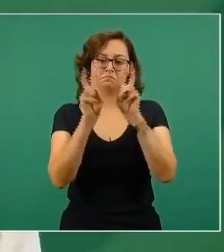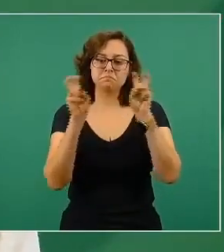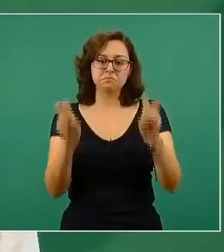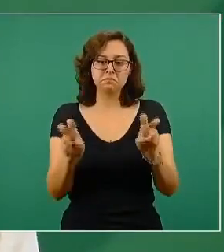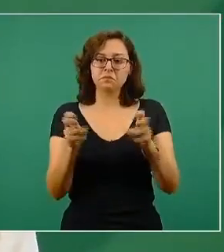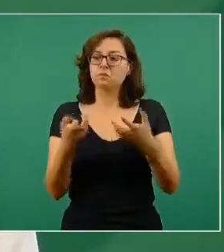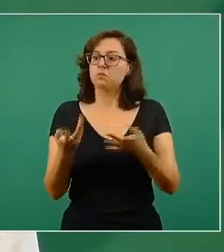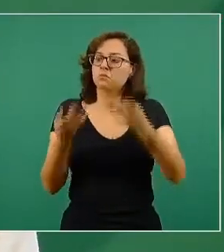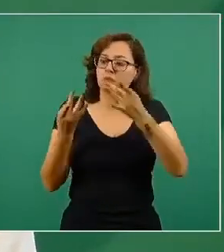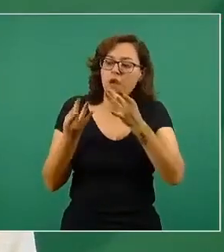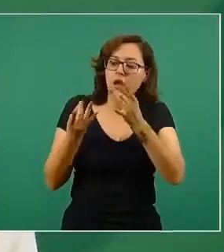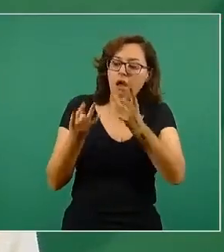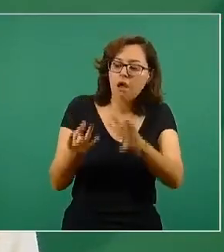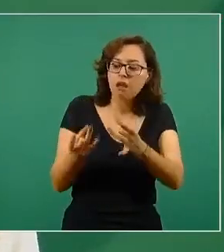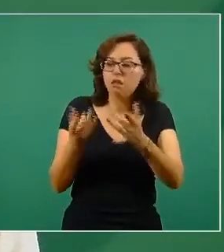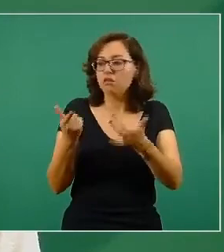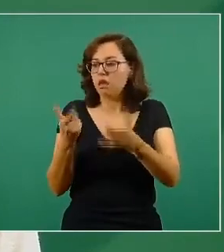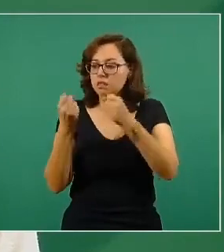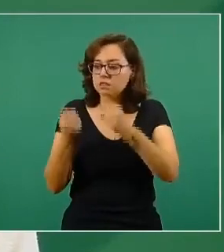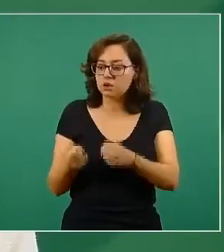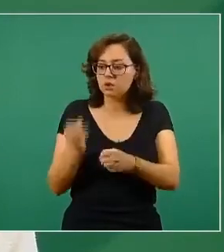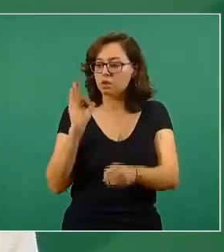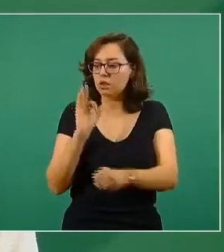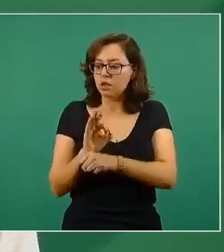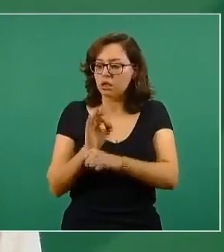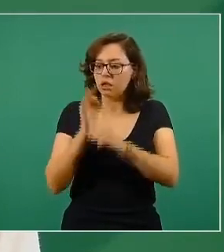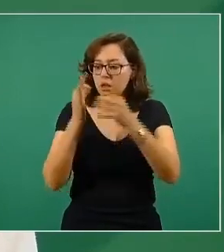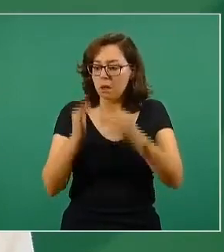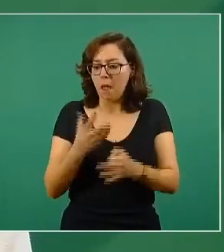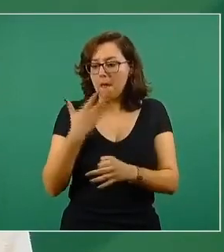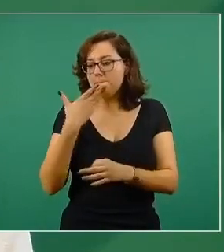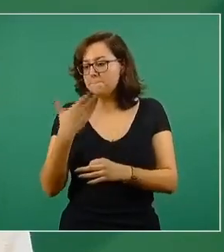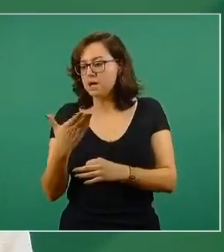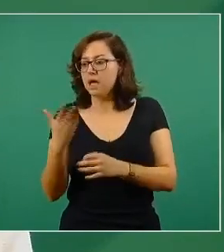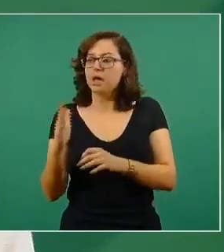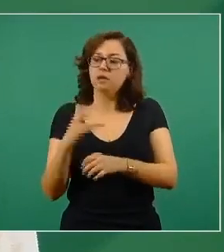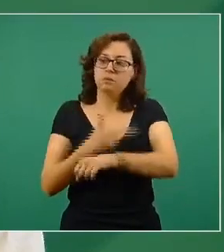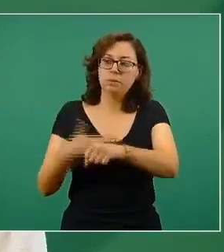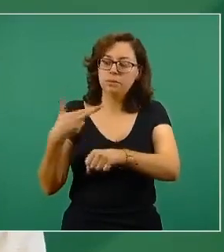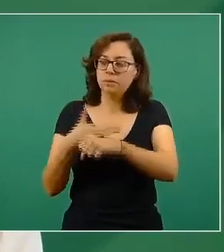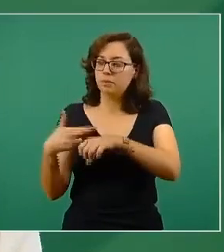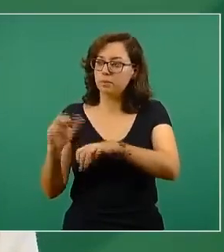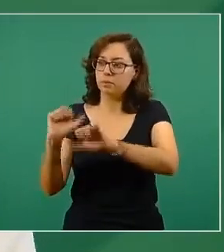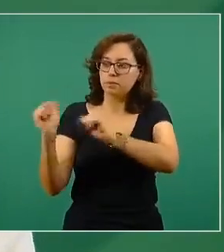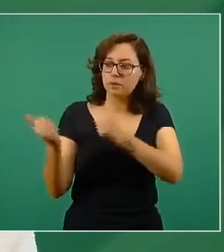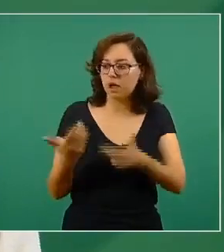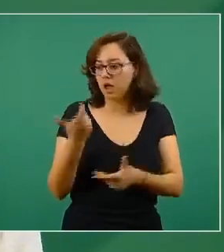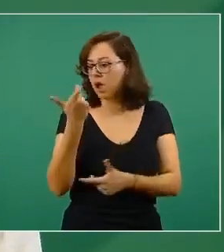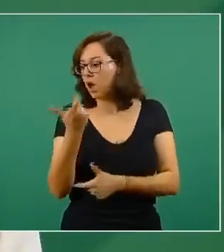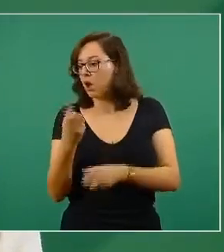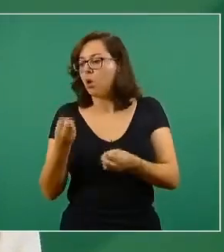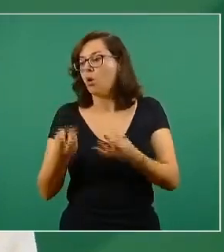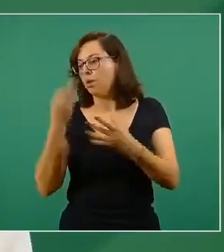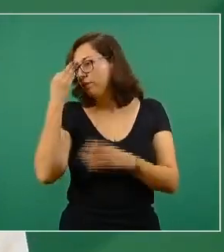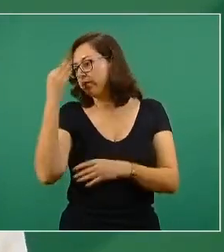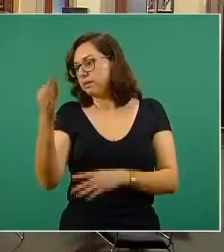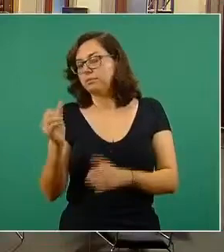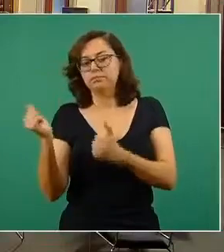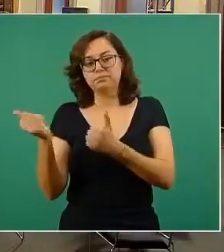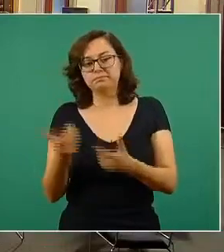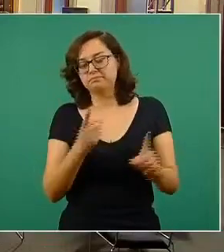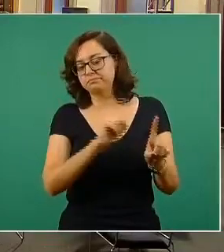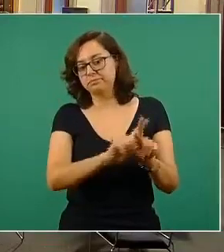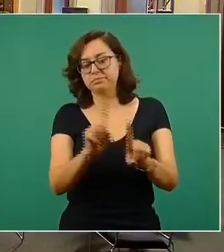la calidad del producto, que incluye su seguridad, su eficacia, las condiciones de logística, su costo, los tiempos de entrega, etcétera,